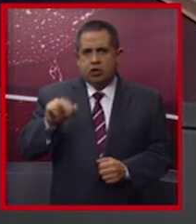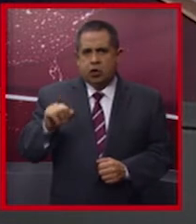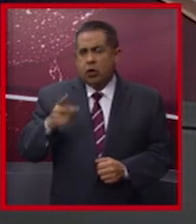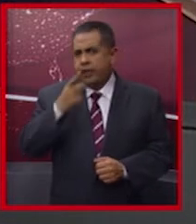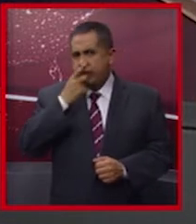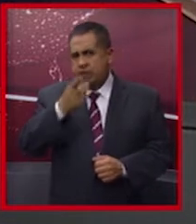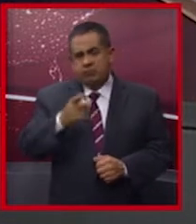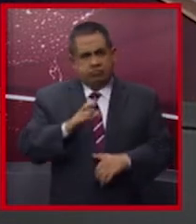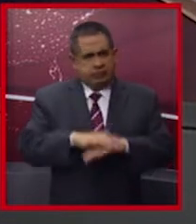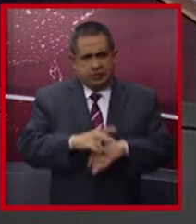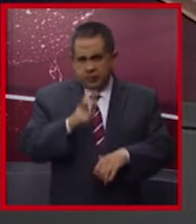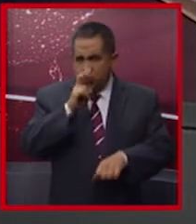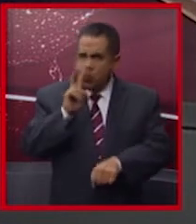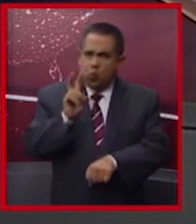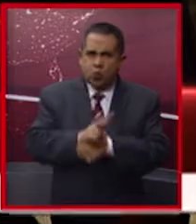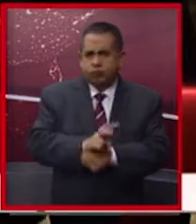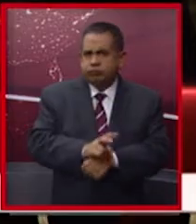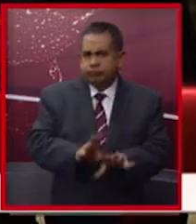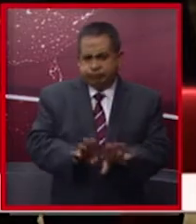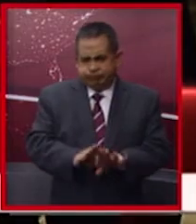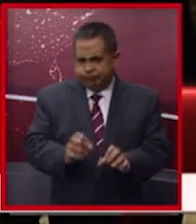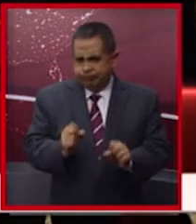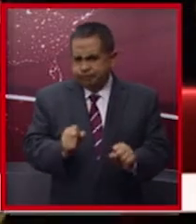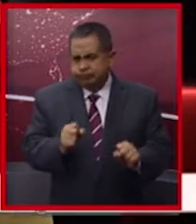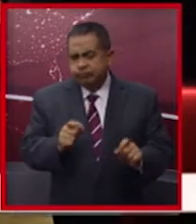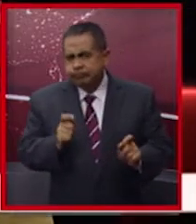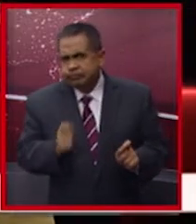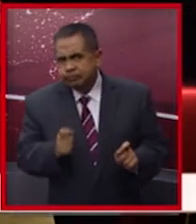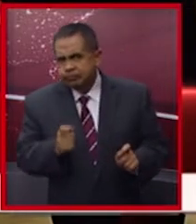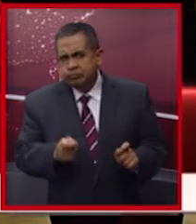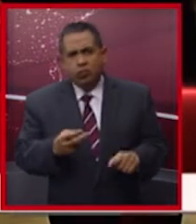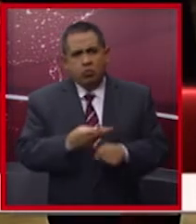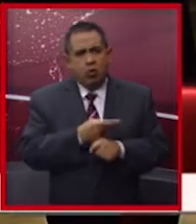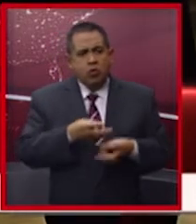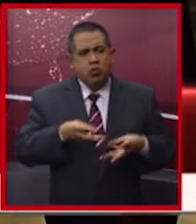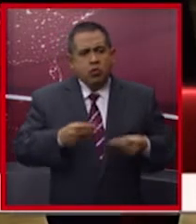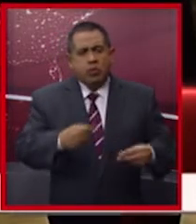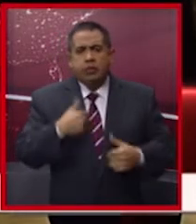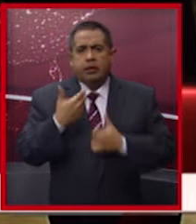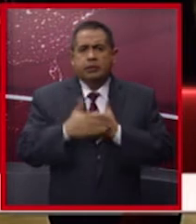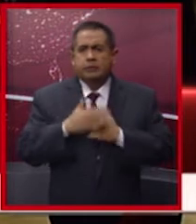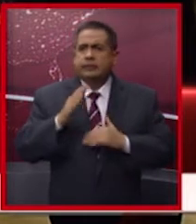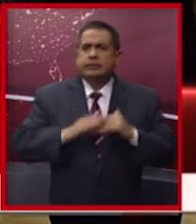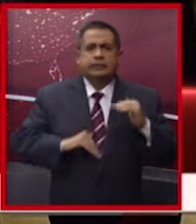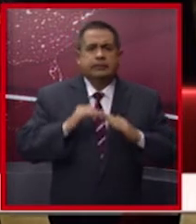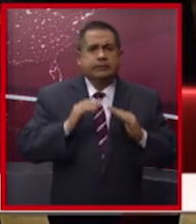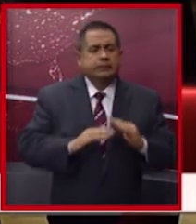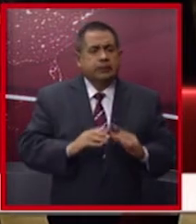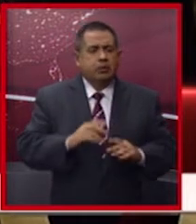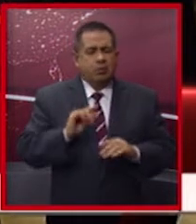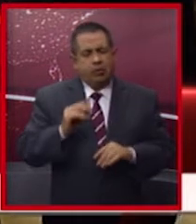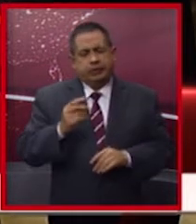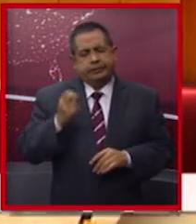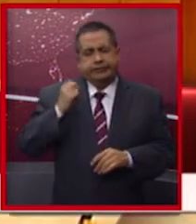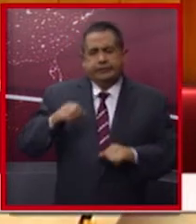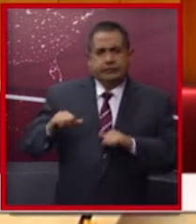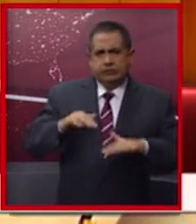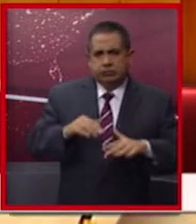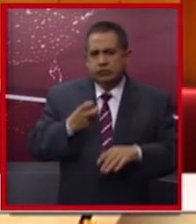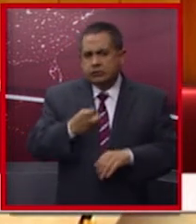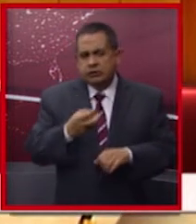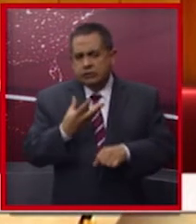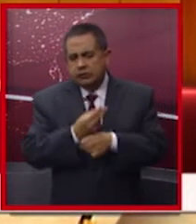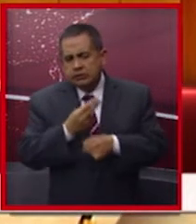una estricta vigilancia de los recursos públicos que serán utilizados por la reconstrucción de infraestructura con razón de los recientes